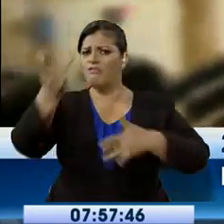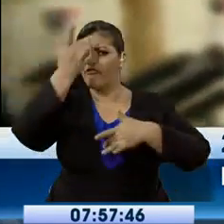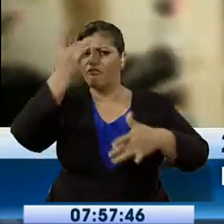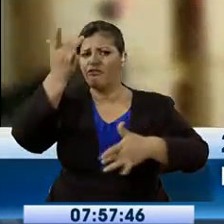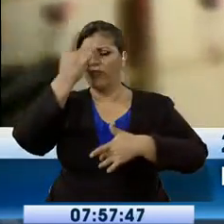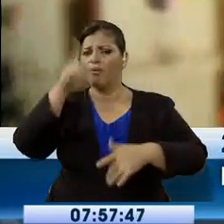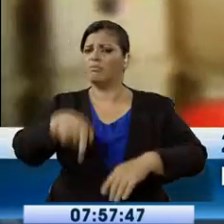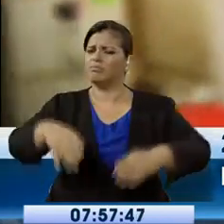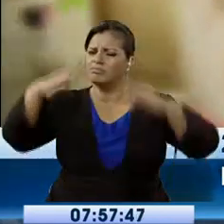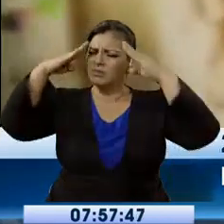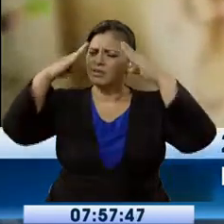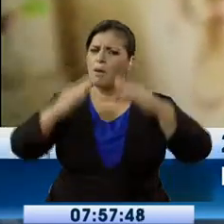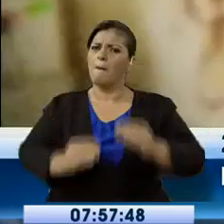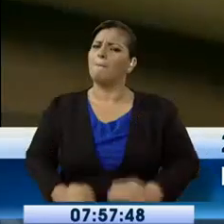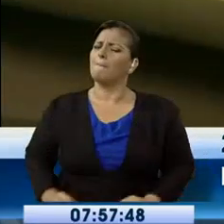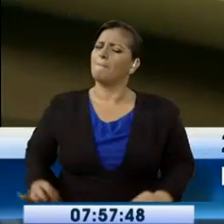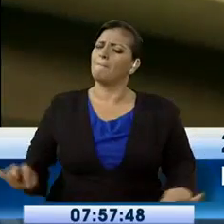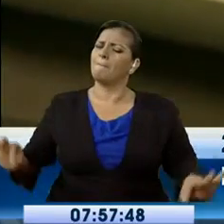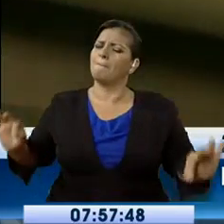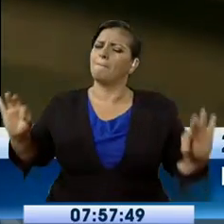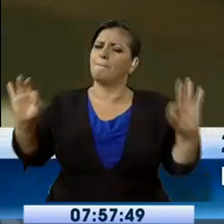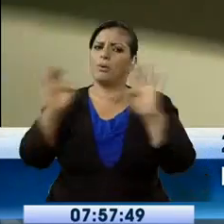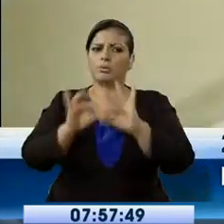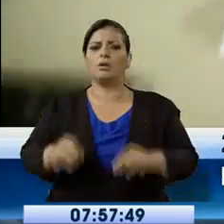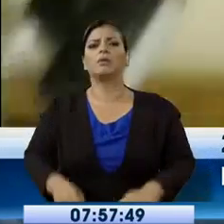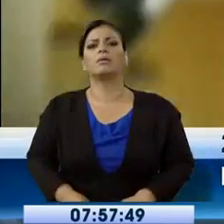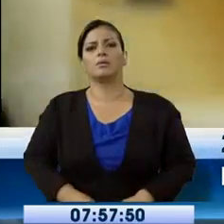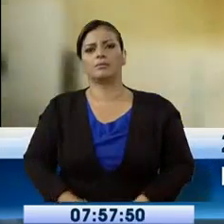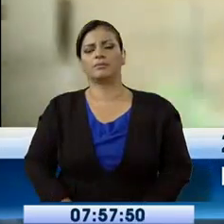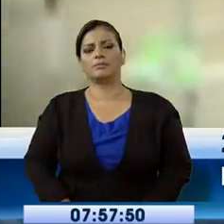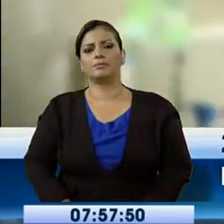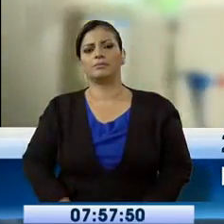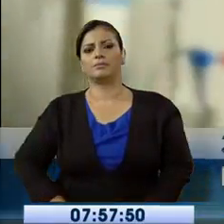y a ellos se les debe garantizar la atención completa. Informó Roselena Vascones.